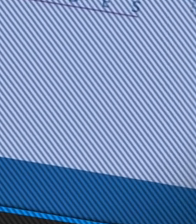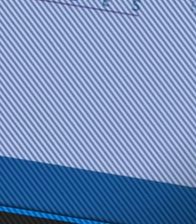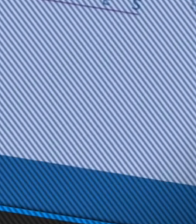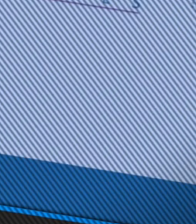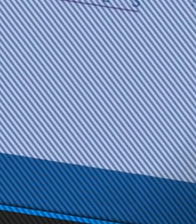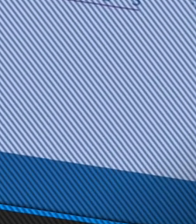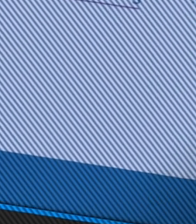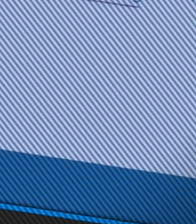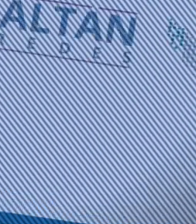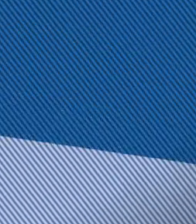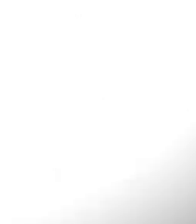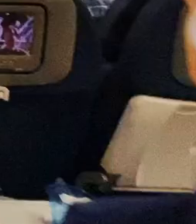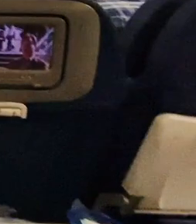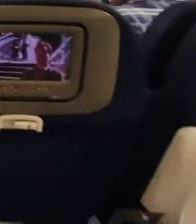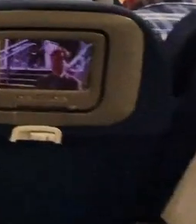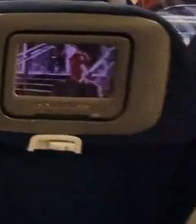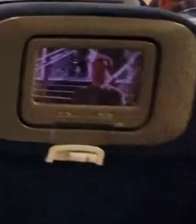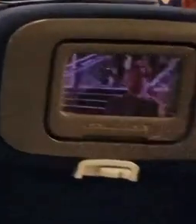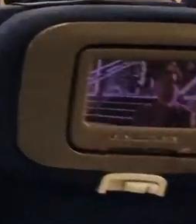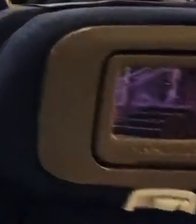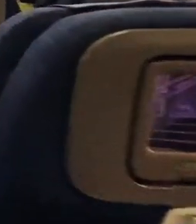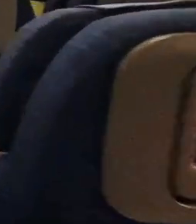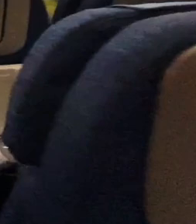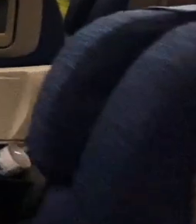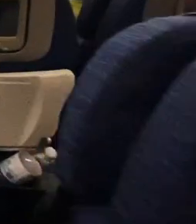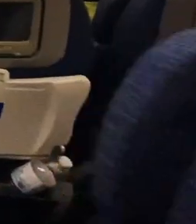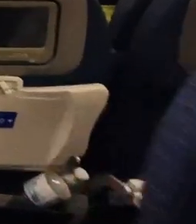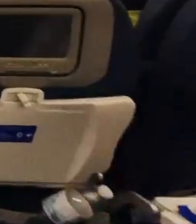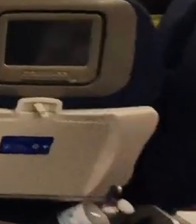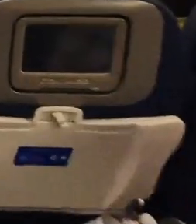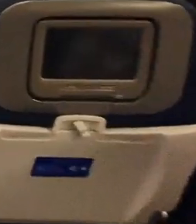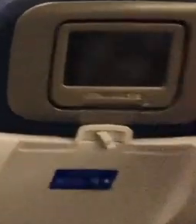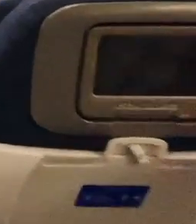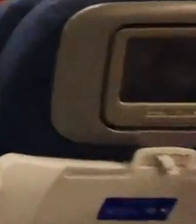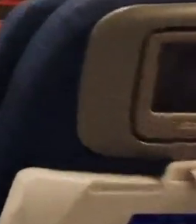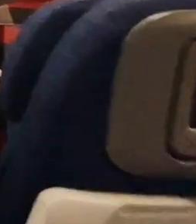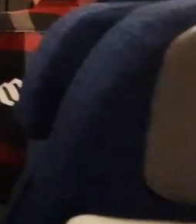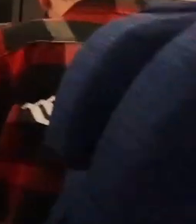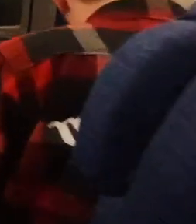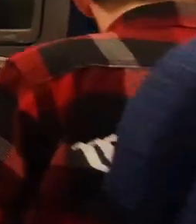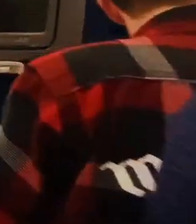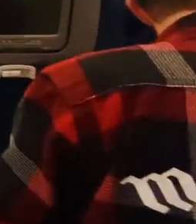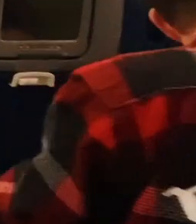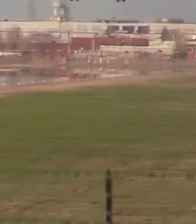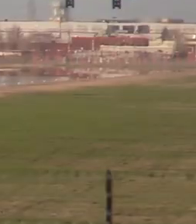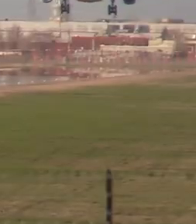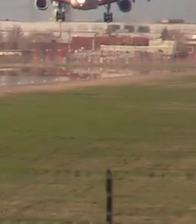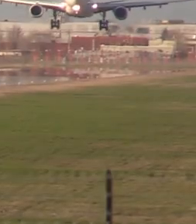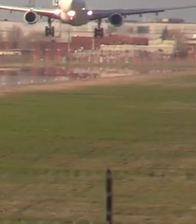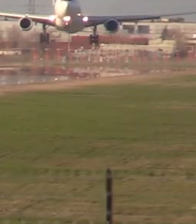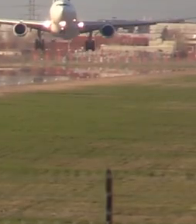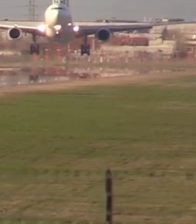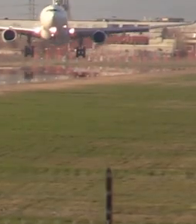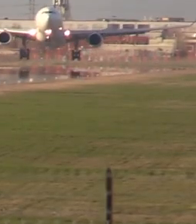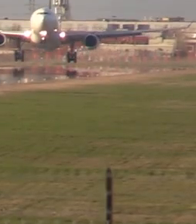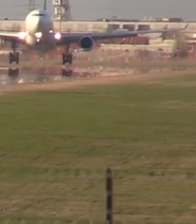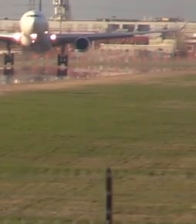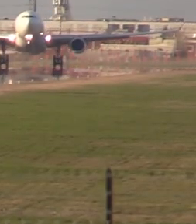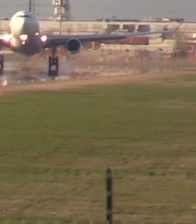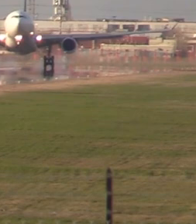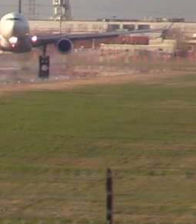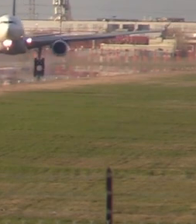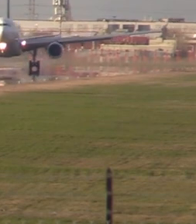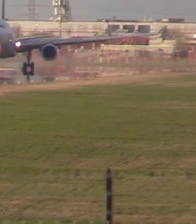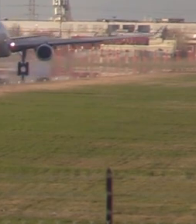por la FAA de Estados Unidos, cuenta con más de 8.600 horas de vuelo y está activo.